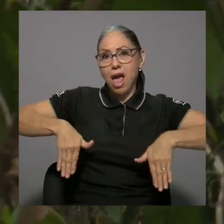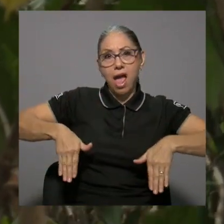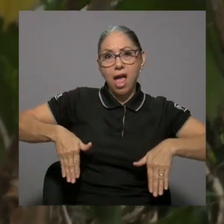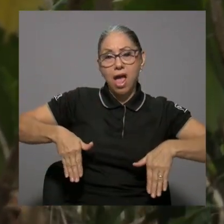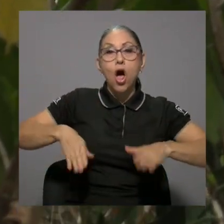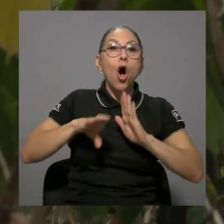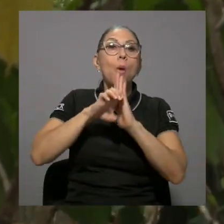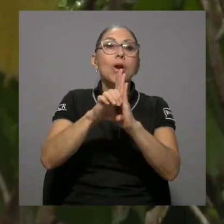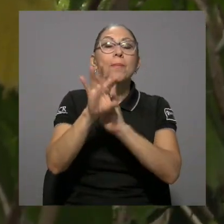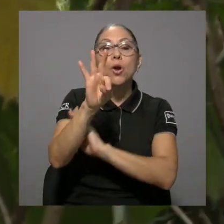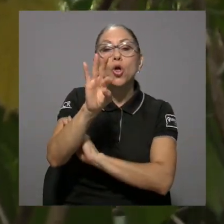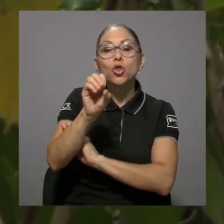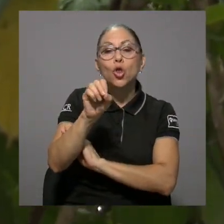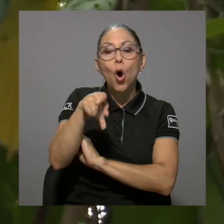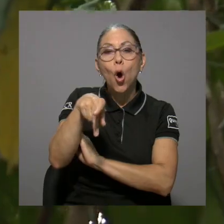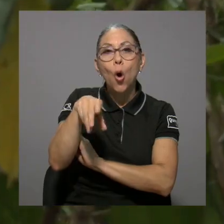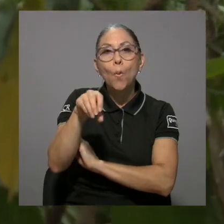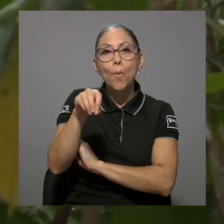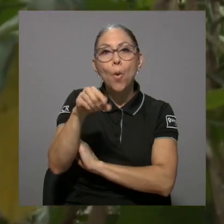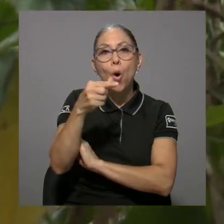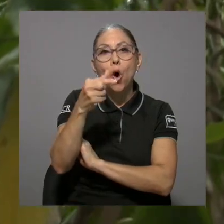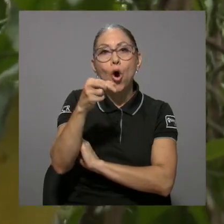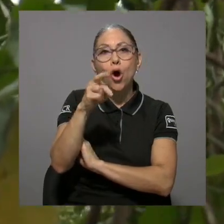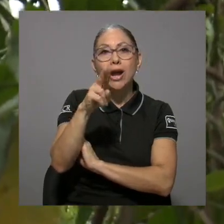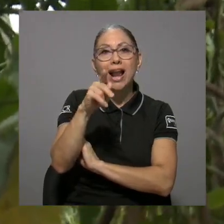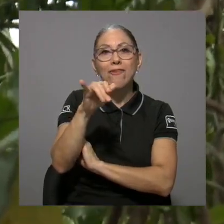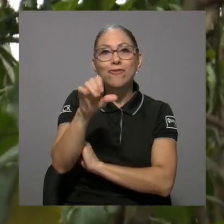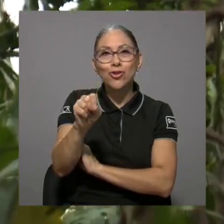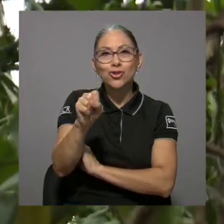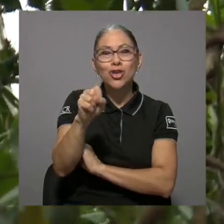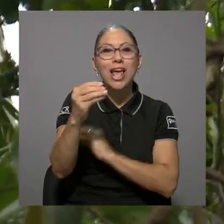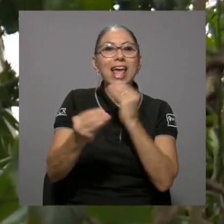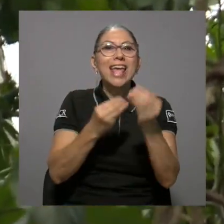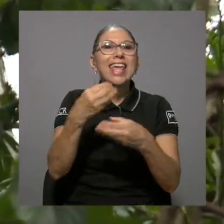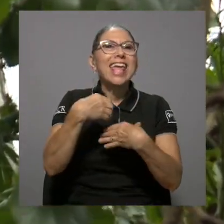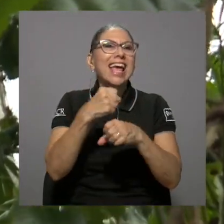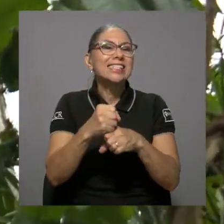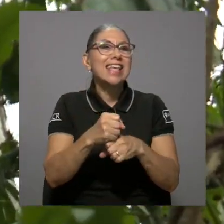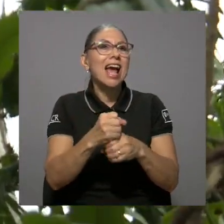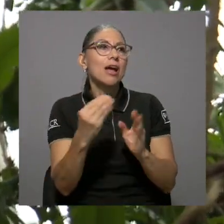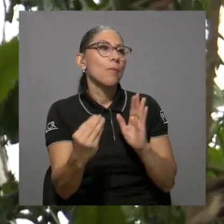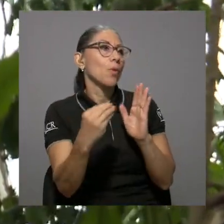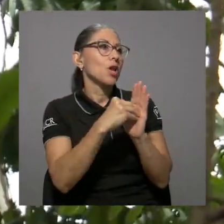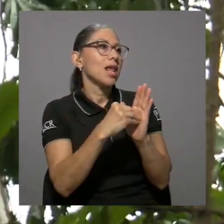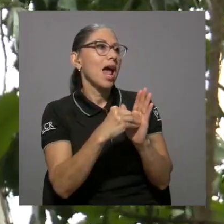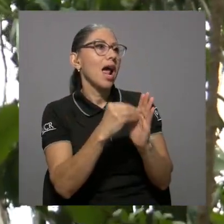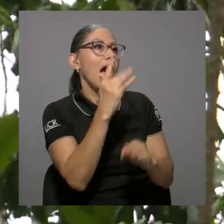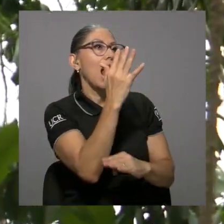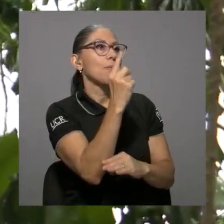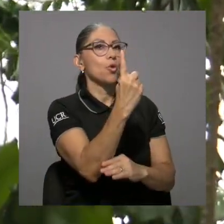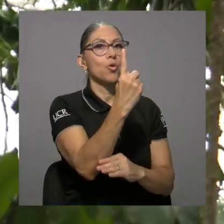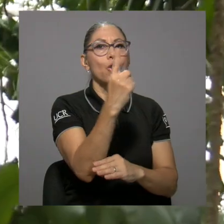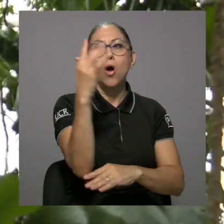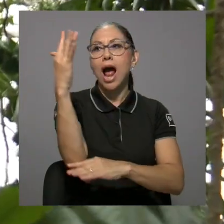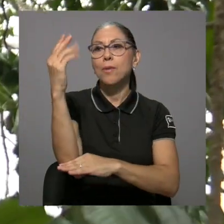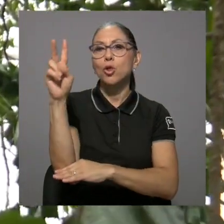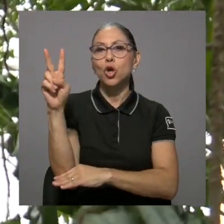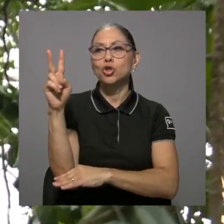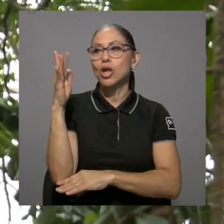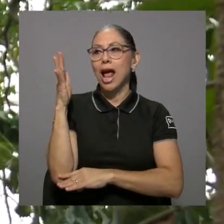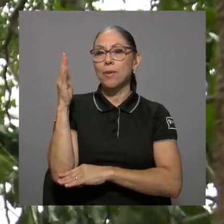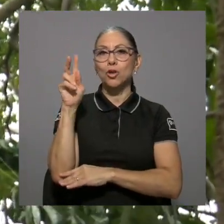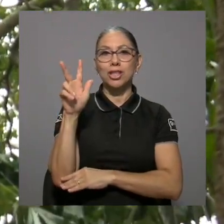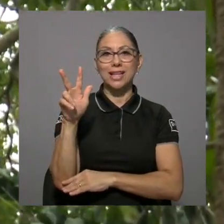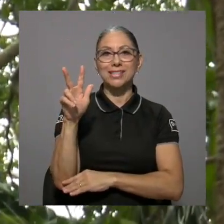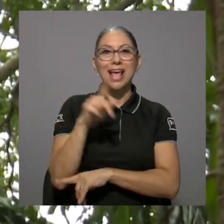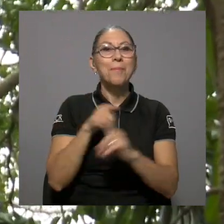los topógrafos, por ejemplo, cuando iban a hacer una intervención en la universidad, lo que hacían era poner árbol 1, árbol 2 y árbol 3, ¿verdad? Ahora sabemos que el árbol